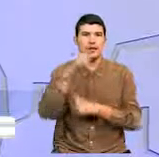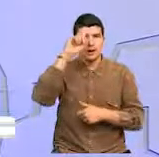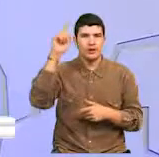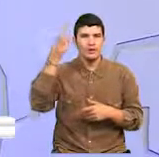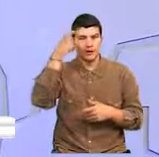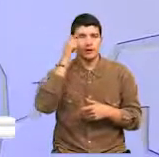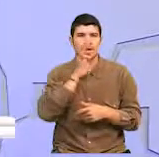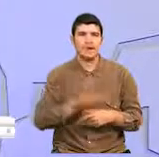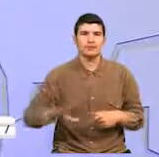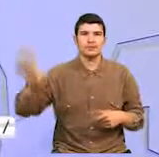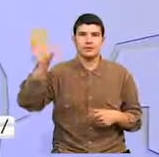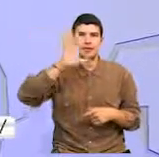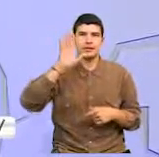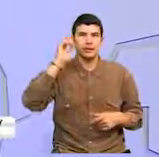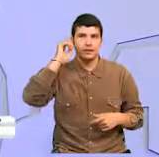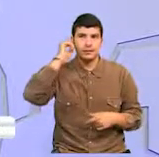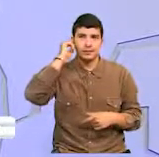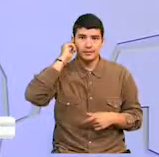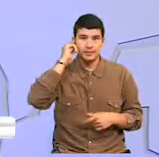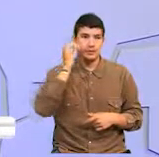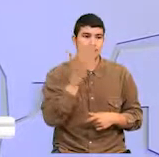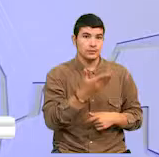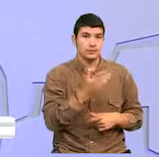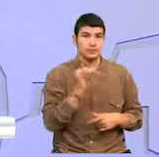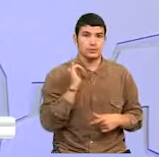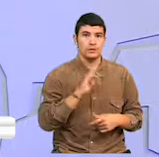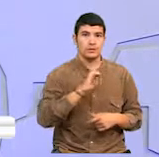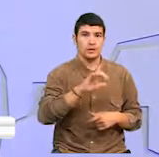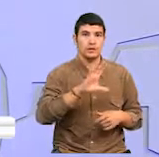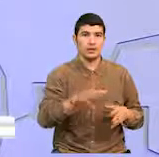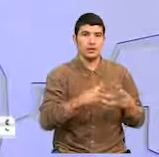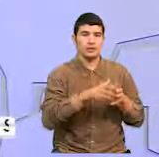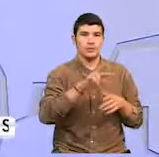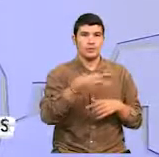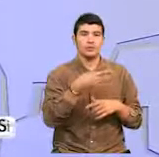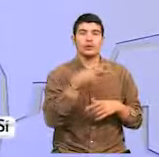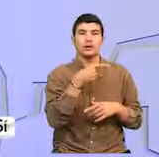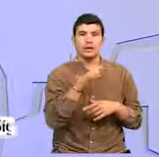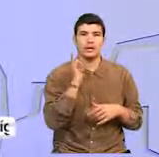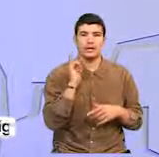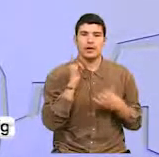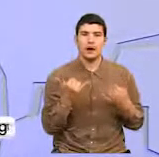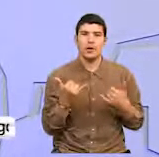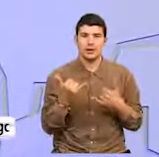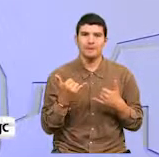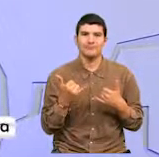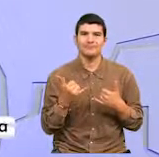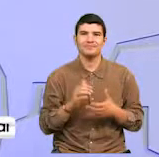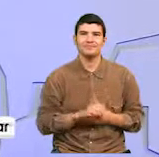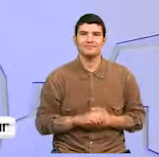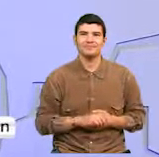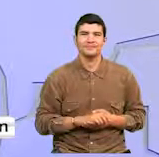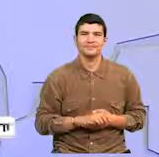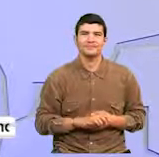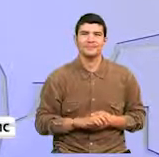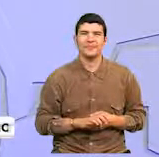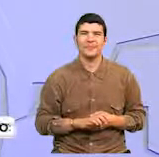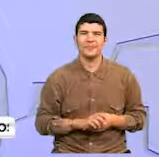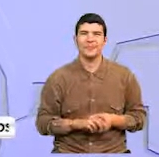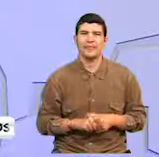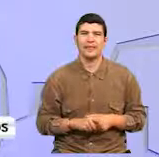con el general Jaime Carvajal Villamizar, comandante de la segunda división del ejército, y vamos a hablar en ese bloque, en esa sección